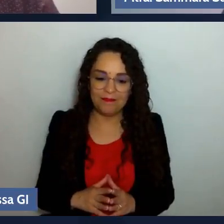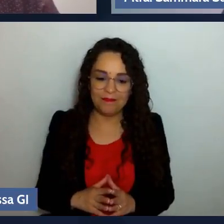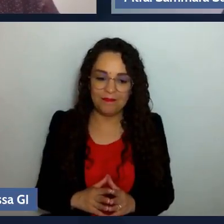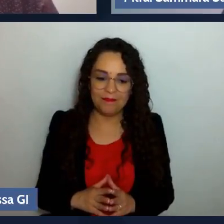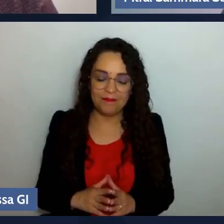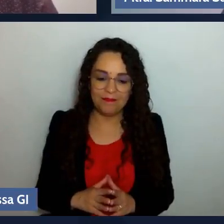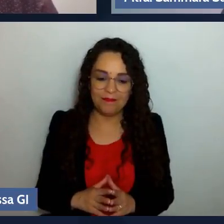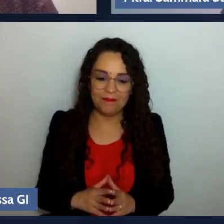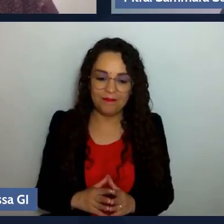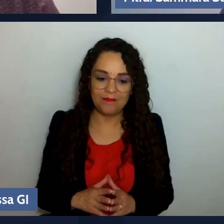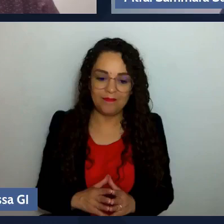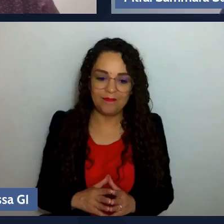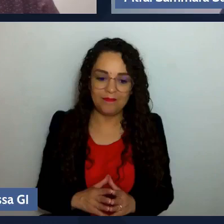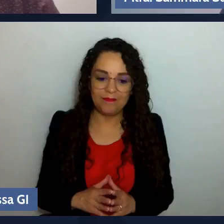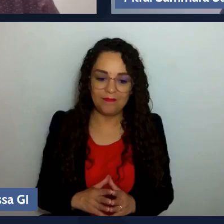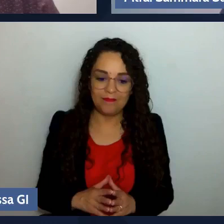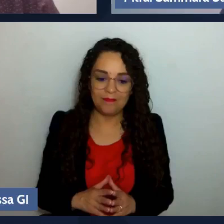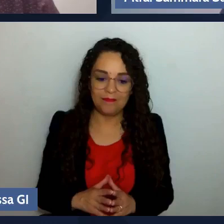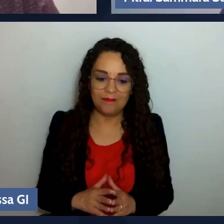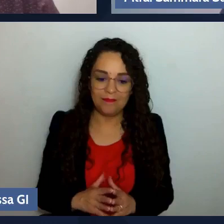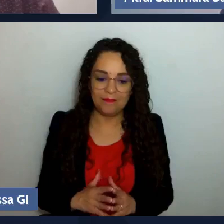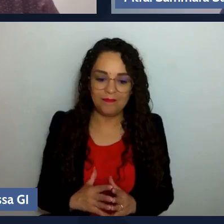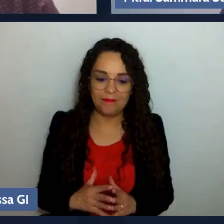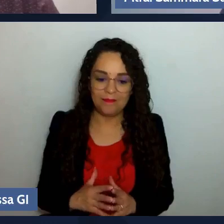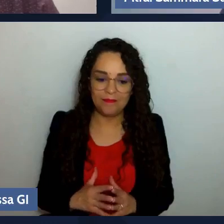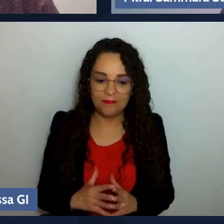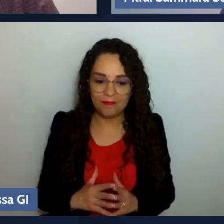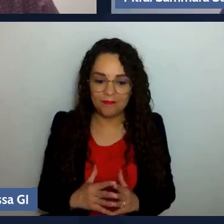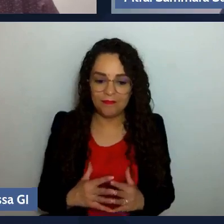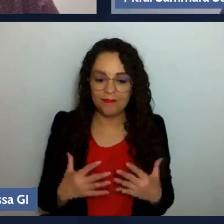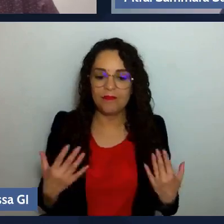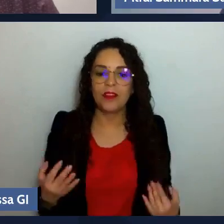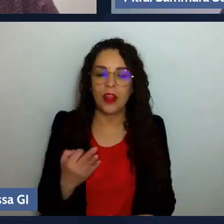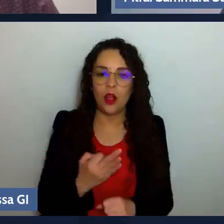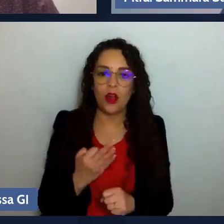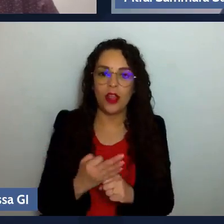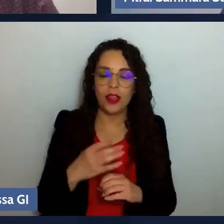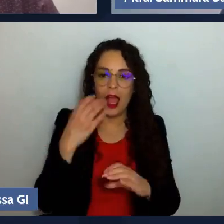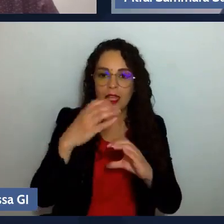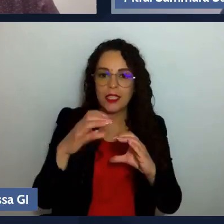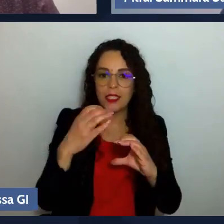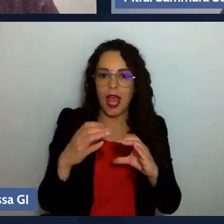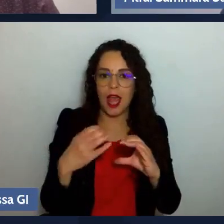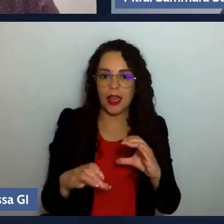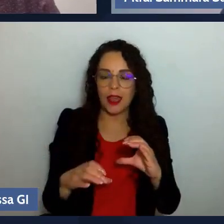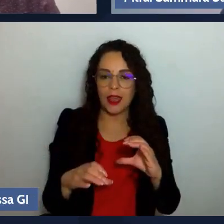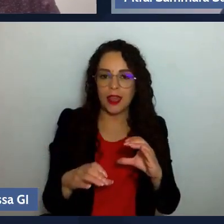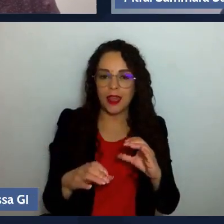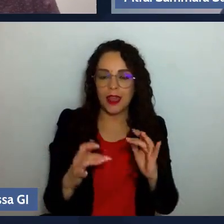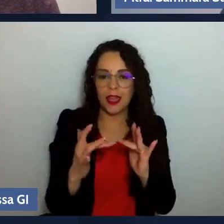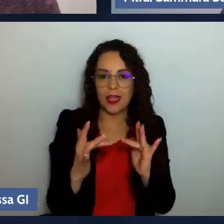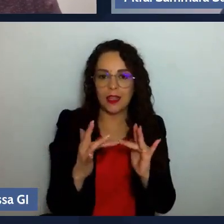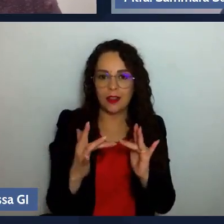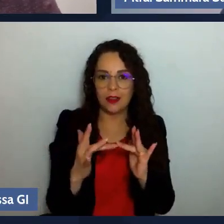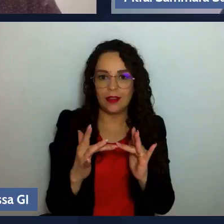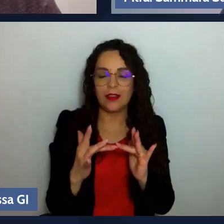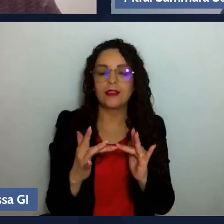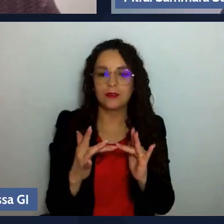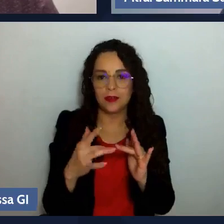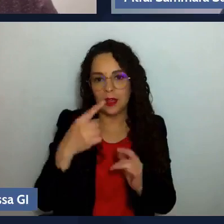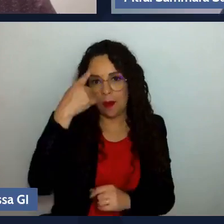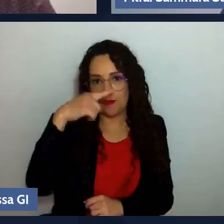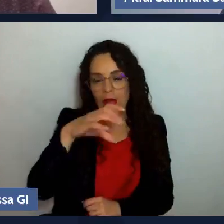con cosas, pero ya por medio del chat nos estamos comunicando para que nos tomen la